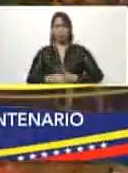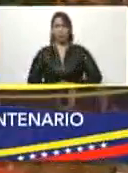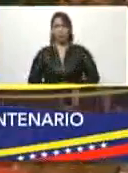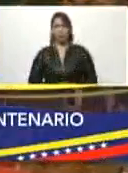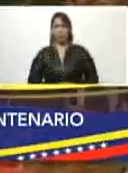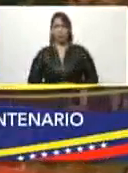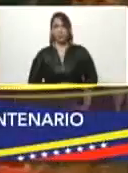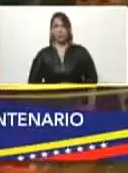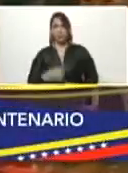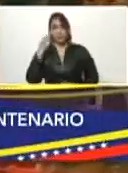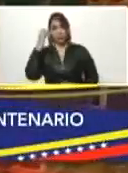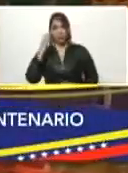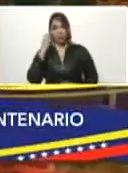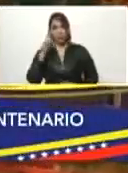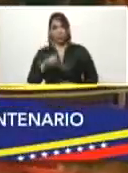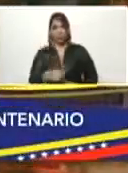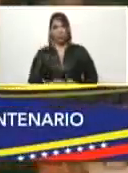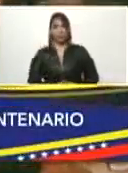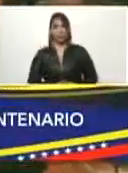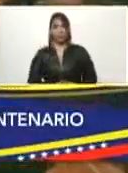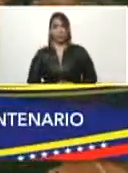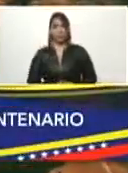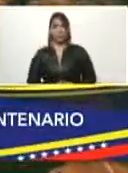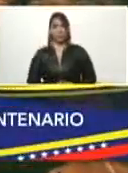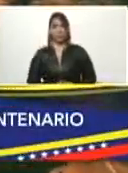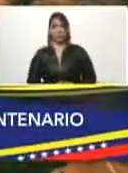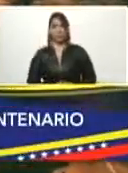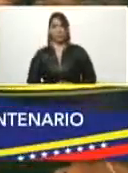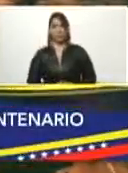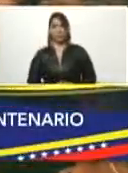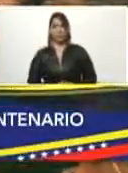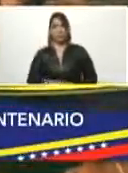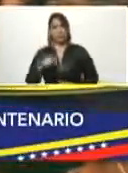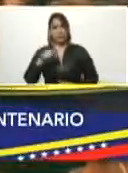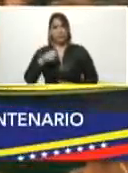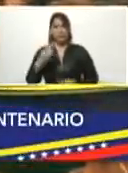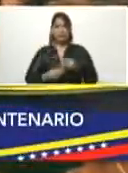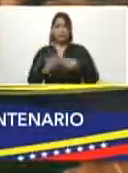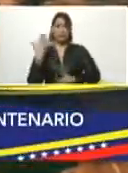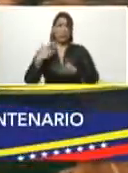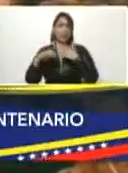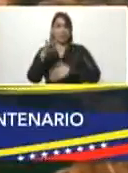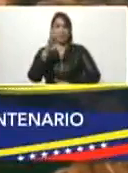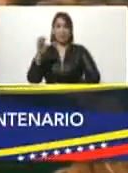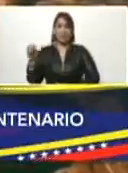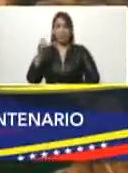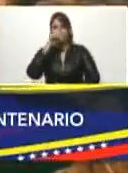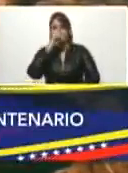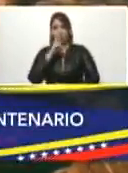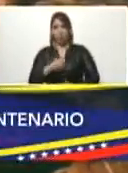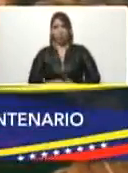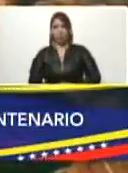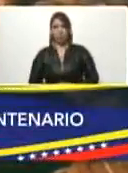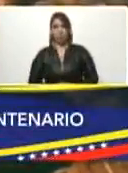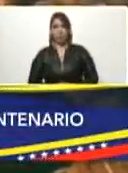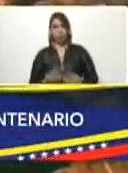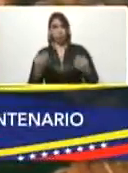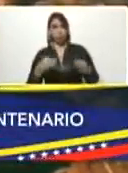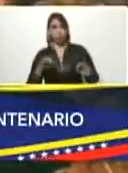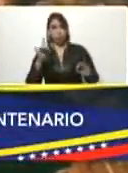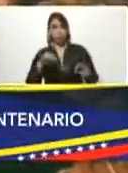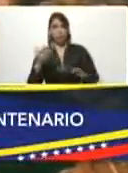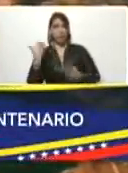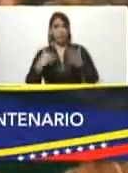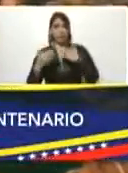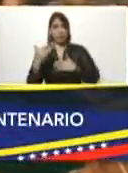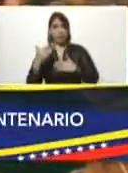Europa. Dicho sea de paso, presidente, los crímenes que aquí se cometieron hace 500 años eran normalizados también en aquel